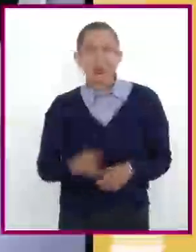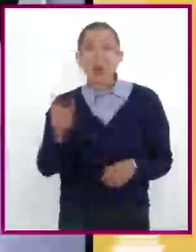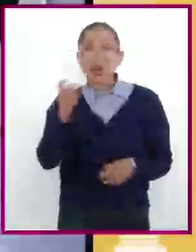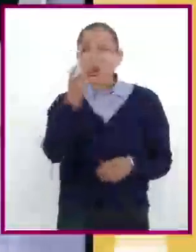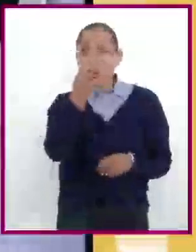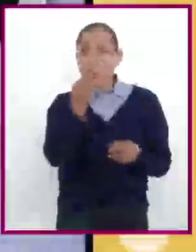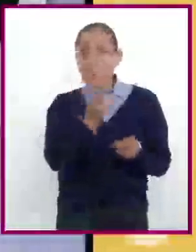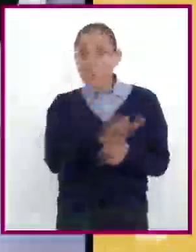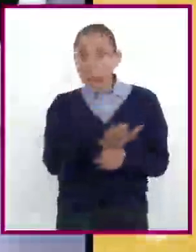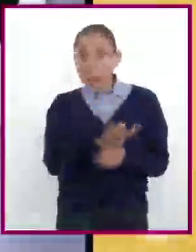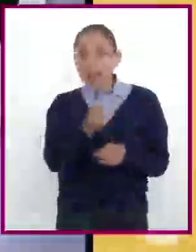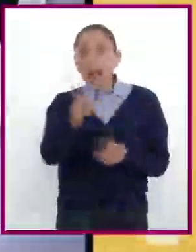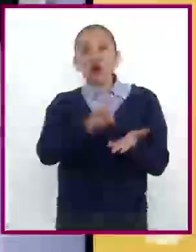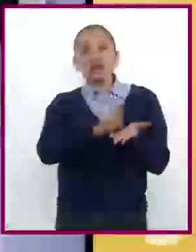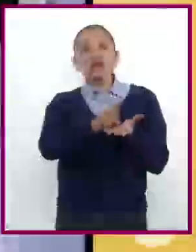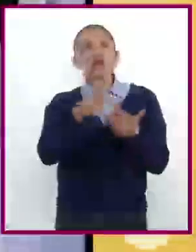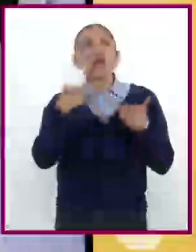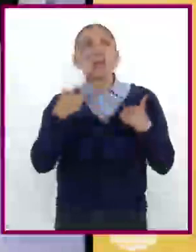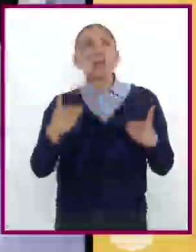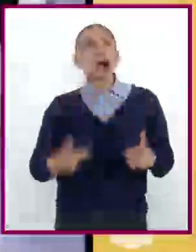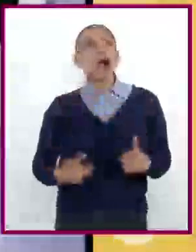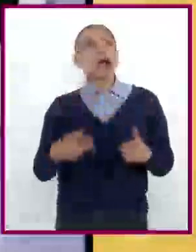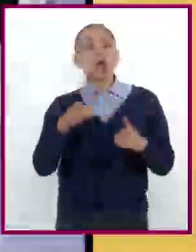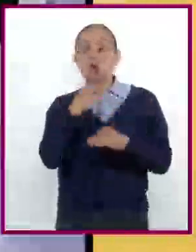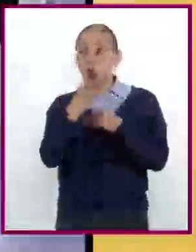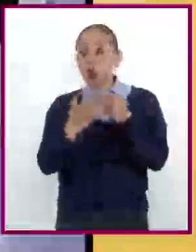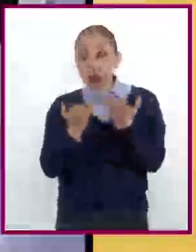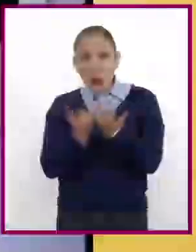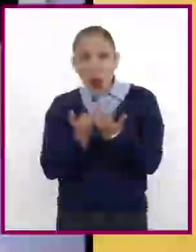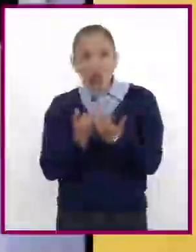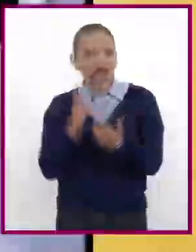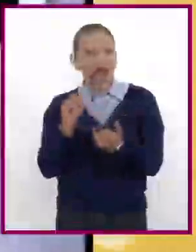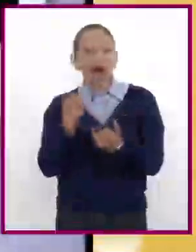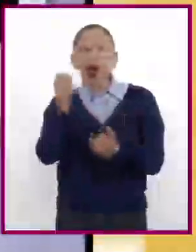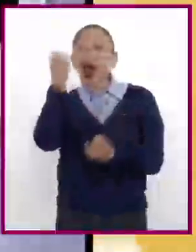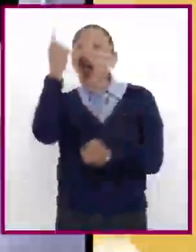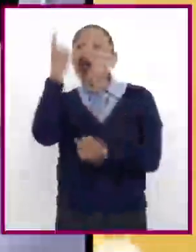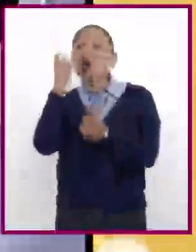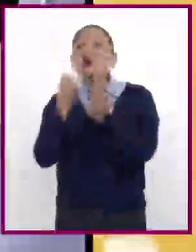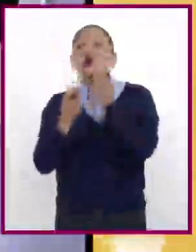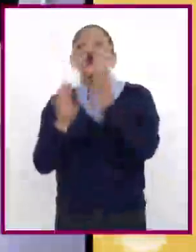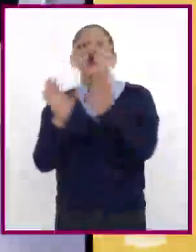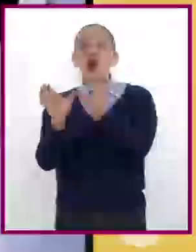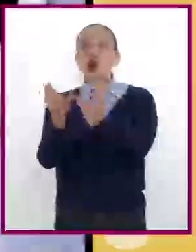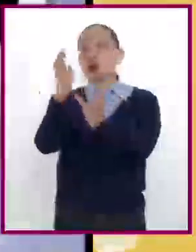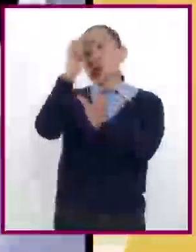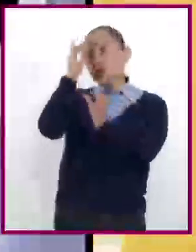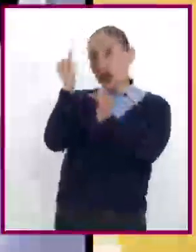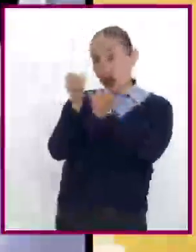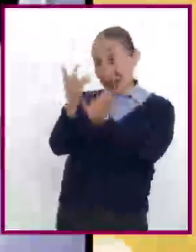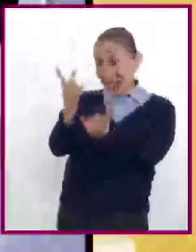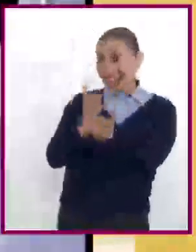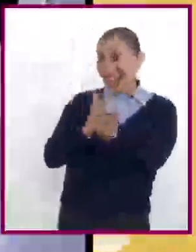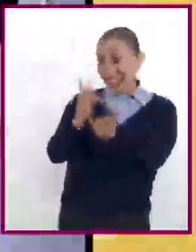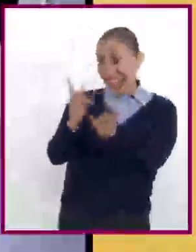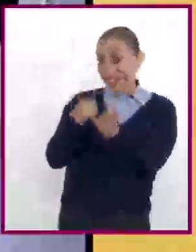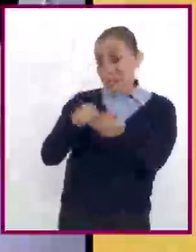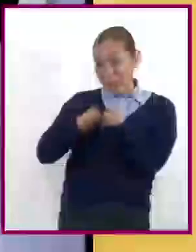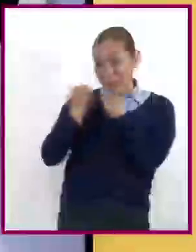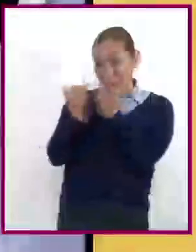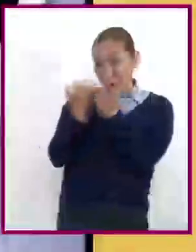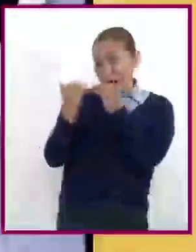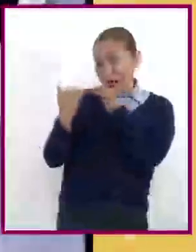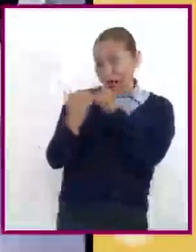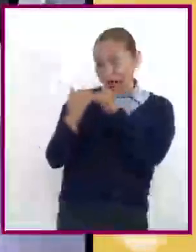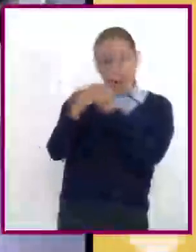esto pasa, los derechos humanos dejan de ser para todos y solo se les reconoce a quienes piensan, creen o viven de acuerdo a